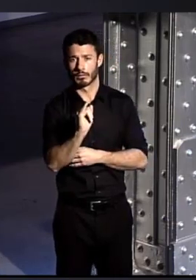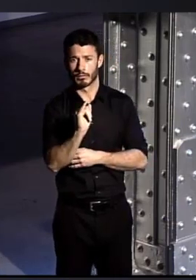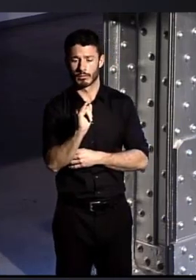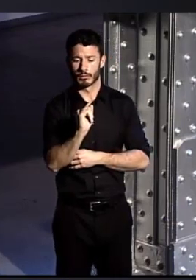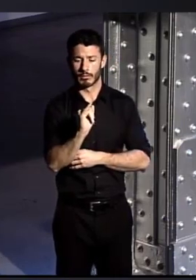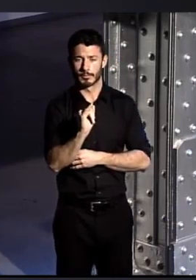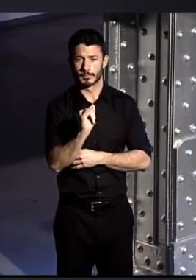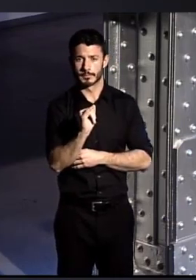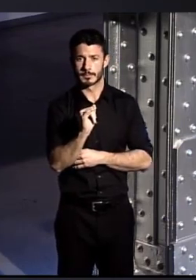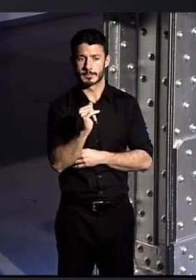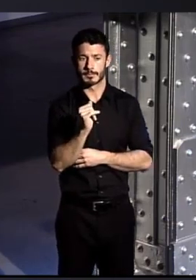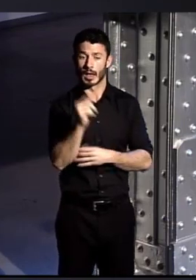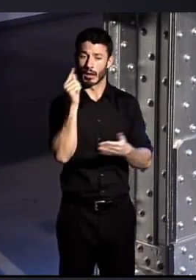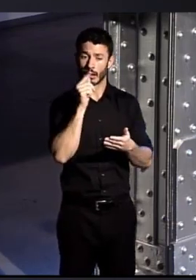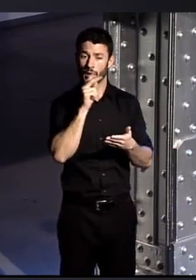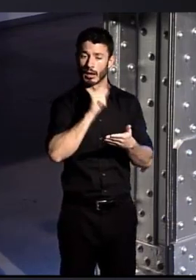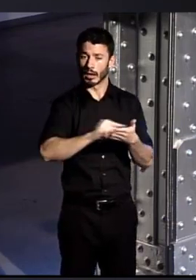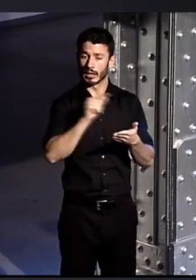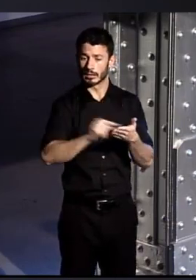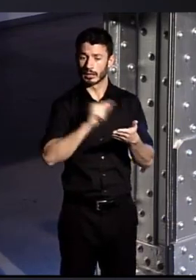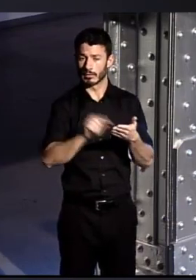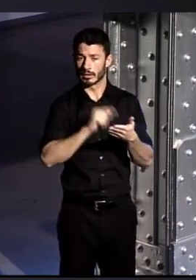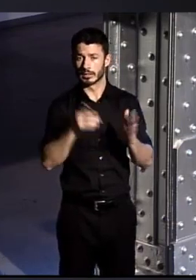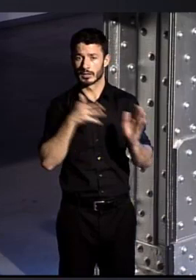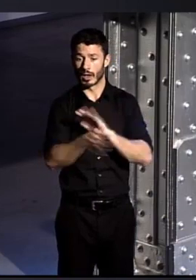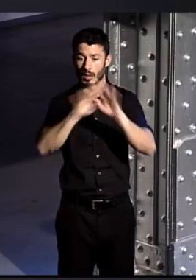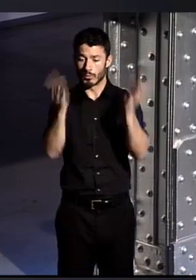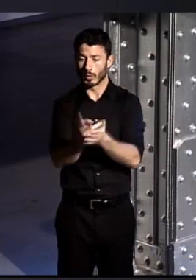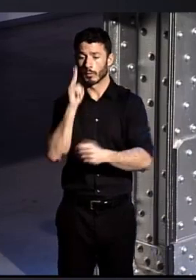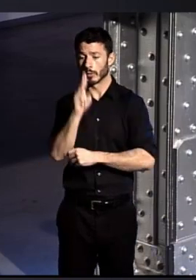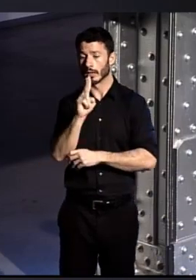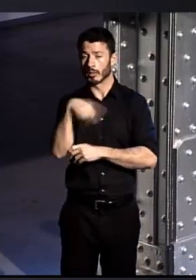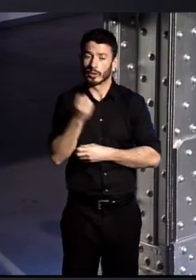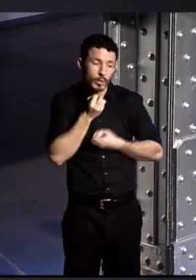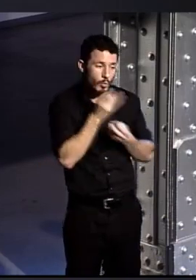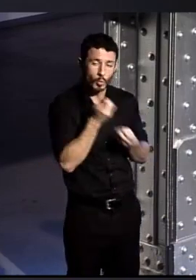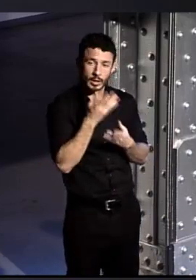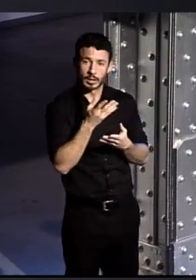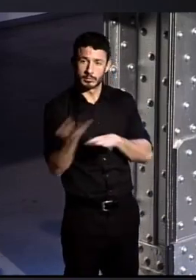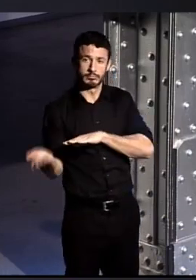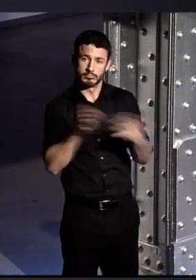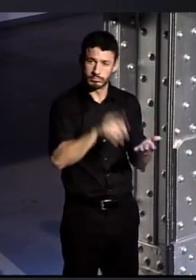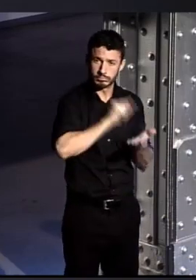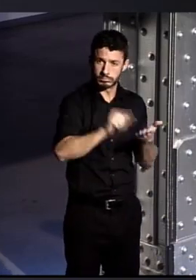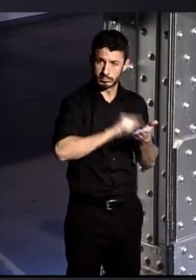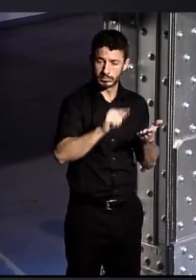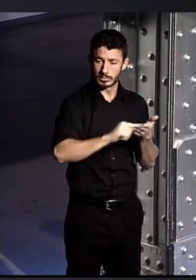verdad. Escribir es mirar el mundo y contar lo que uno ve. Y hay algunos aspectos del mundo, no muchos,